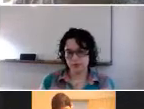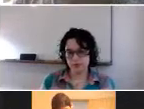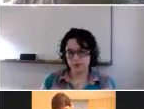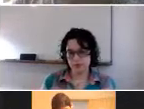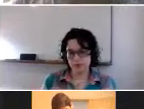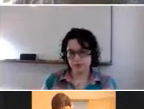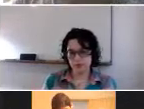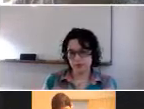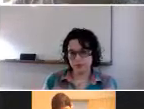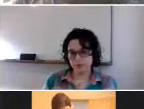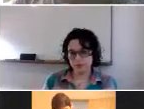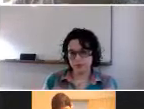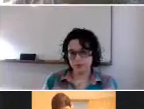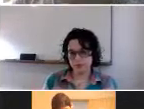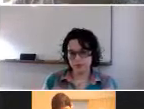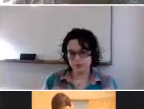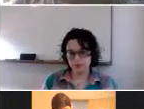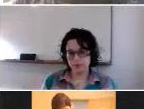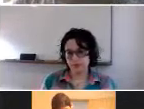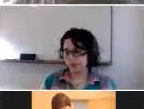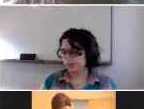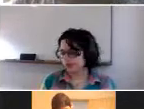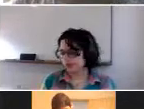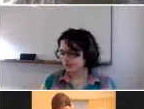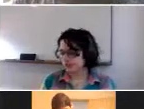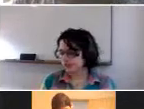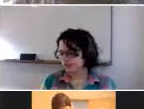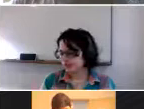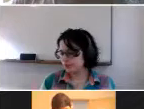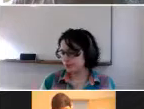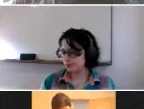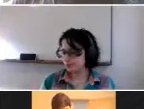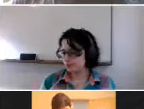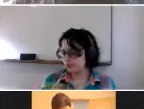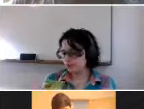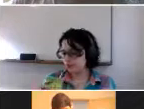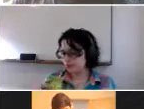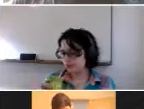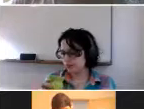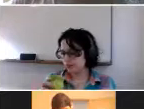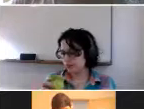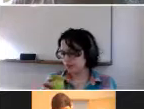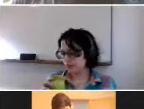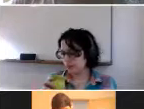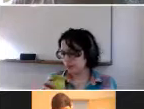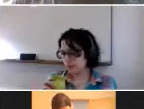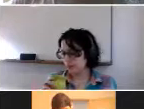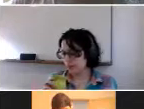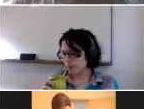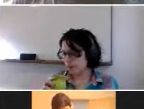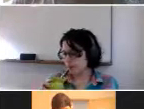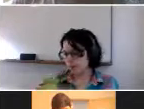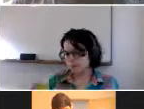Esa tensión que aparece por este diferencial de sigma que genera mi corte.